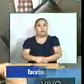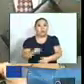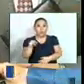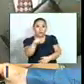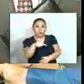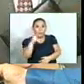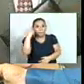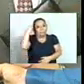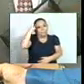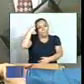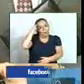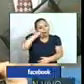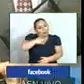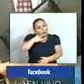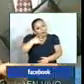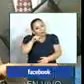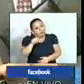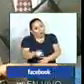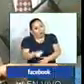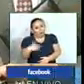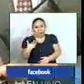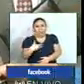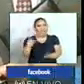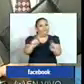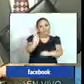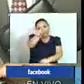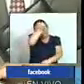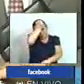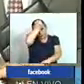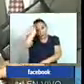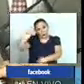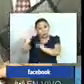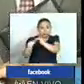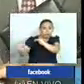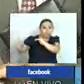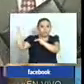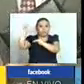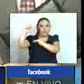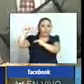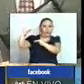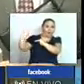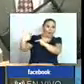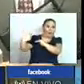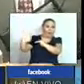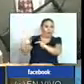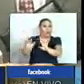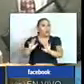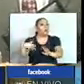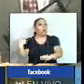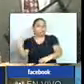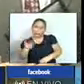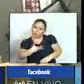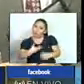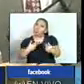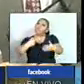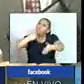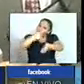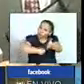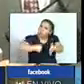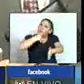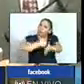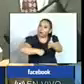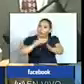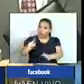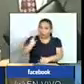nos van a desmoralizar con este tipo de acciones, están equivocadas las autoridades de la Corte Suprema de Justicia, porque vamos a recrudecer nuestras acciones